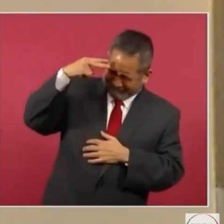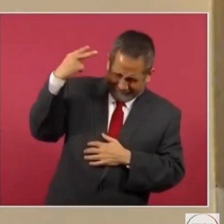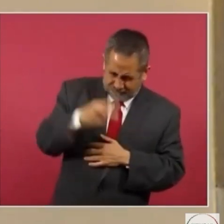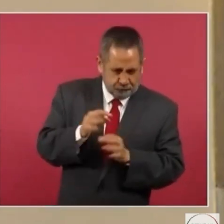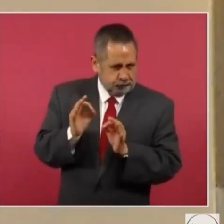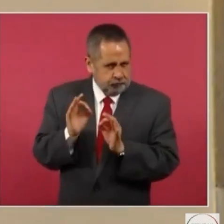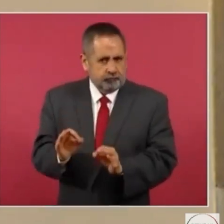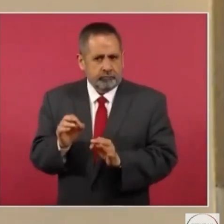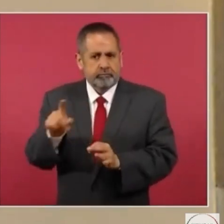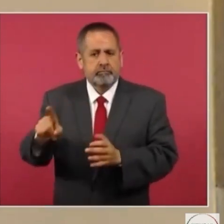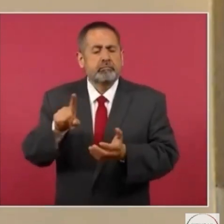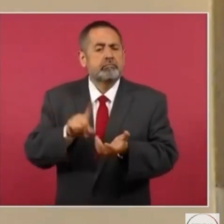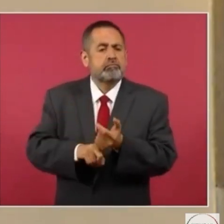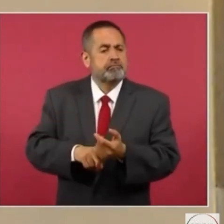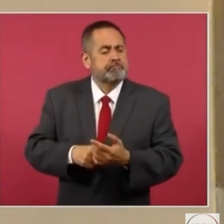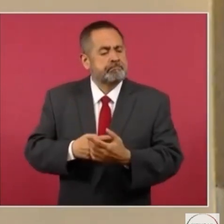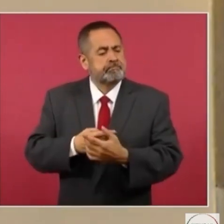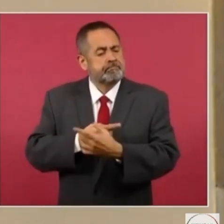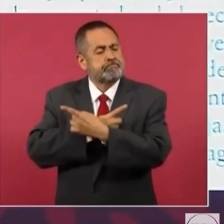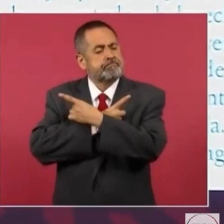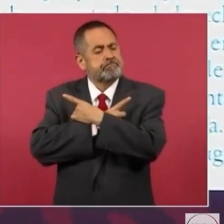muchos valores